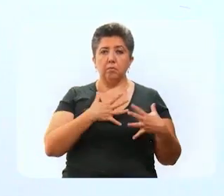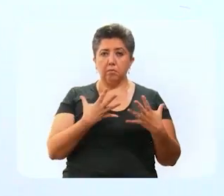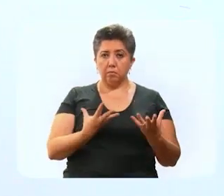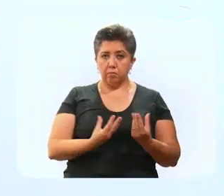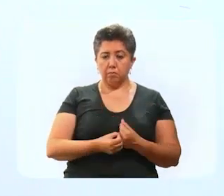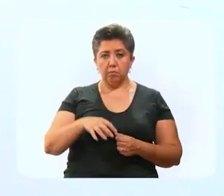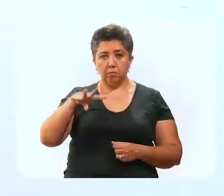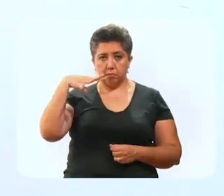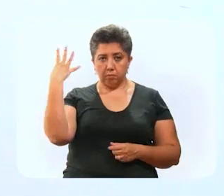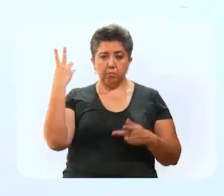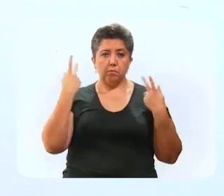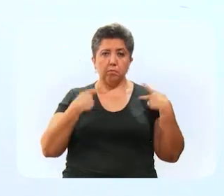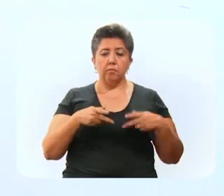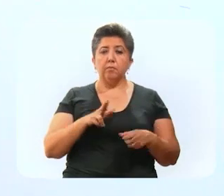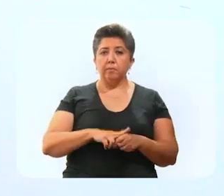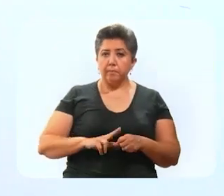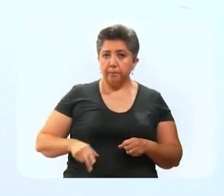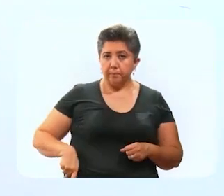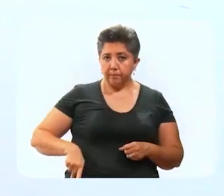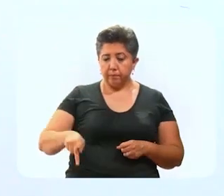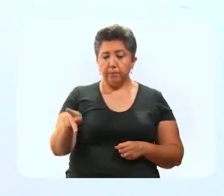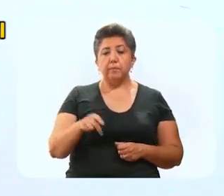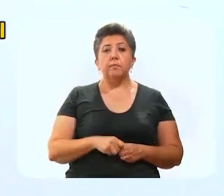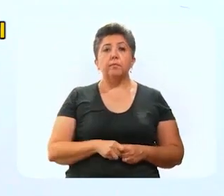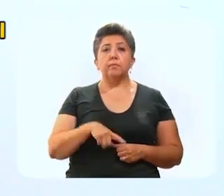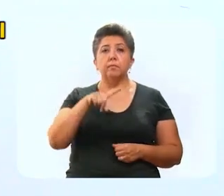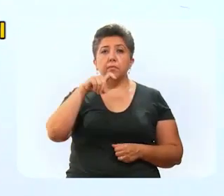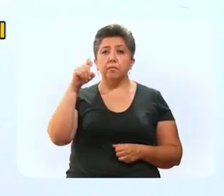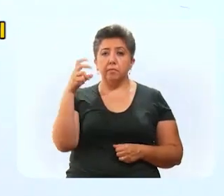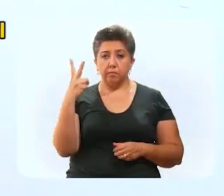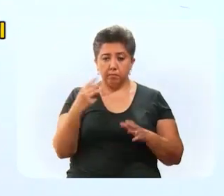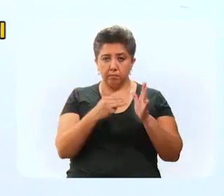hoy tenemos 14 pacientes en hospitales públicos.